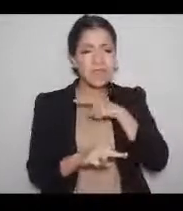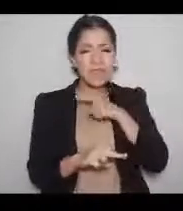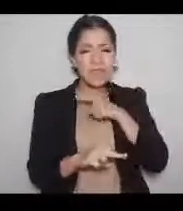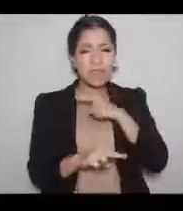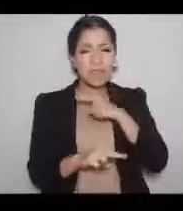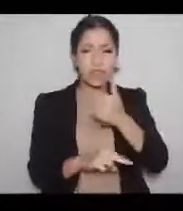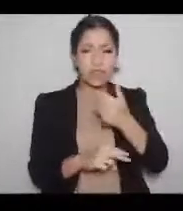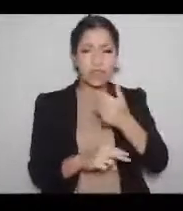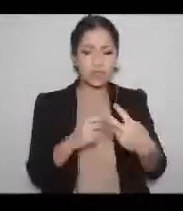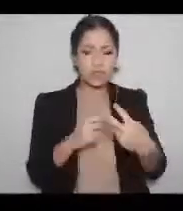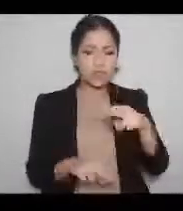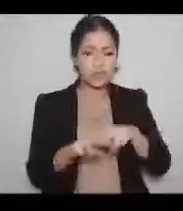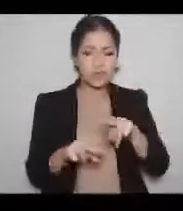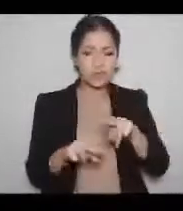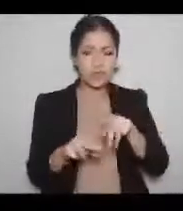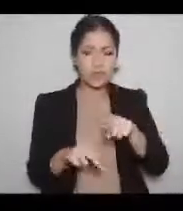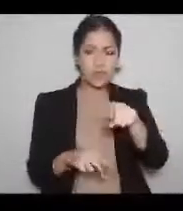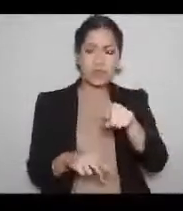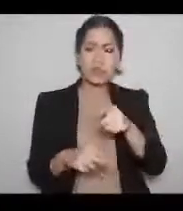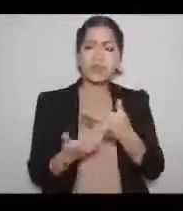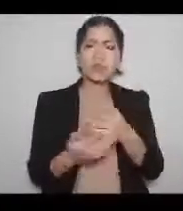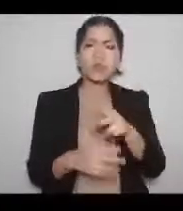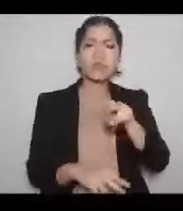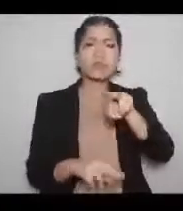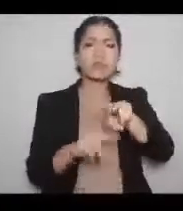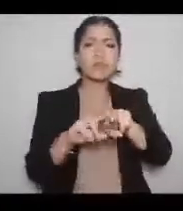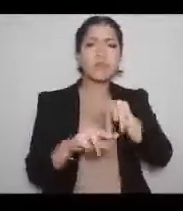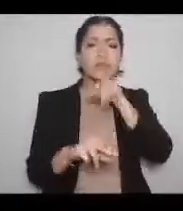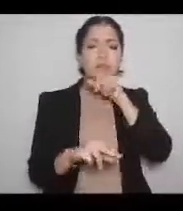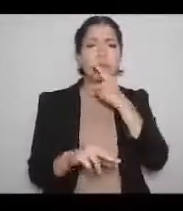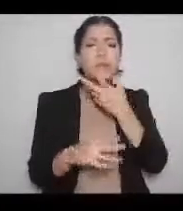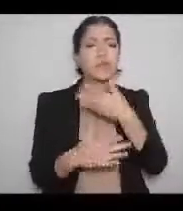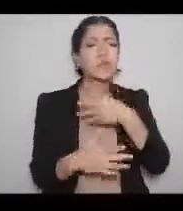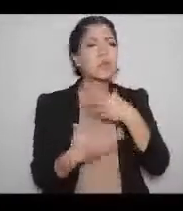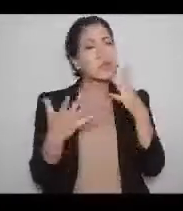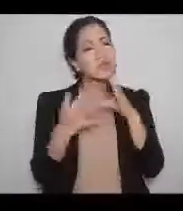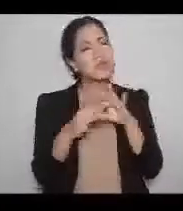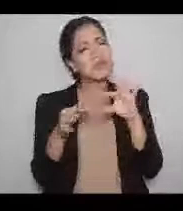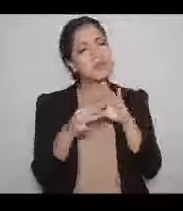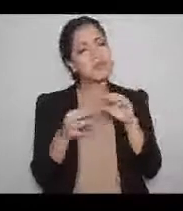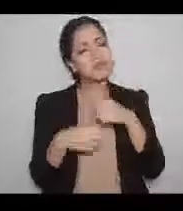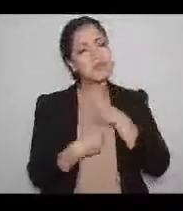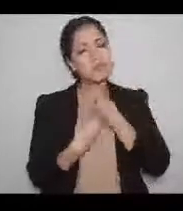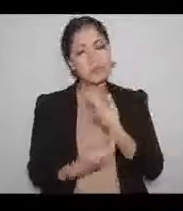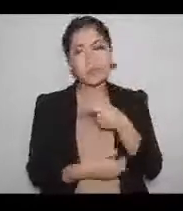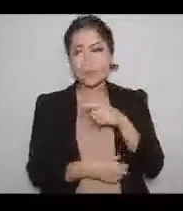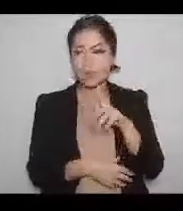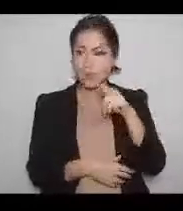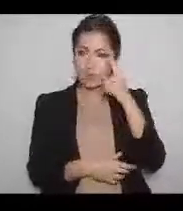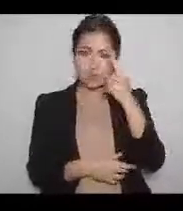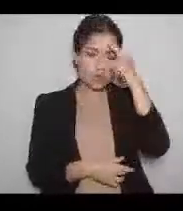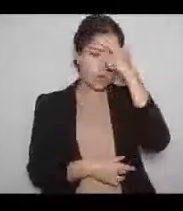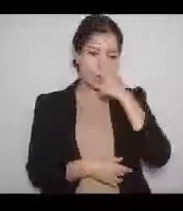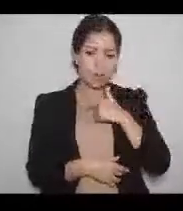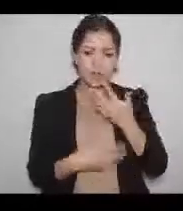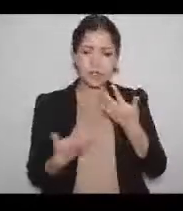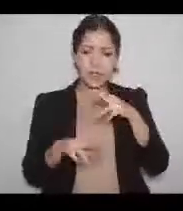líneas. Una noche cambiaron de silla. Pusieron una